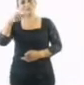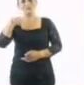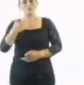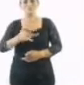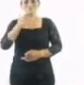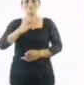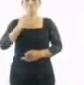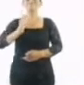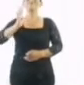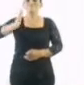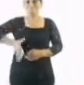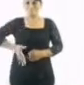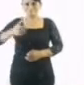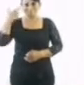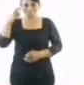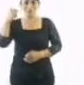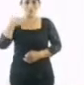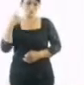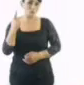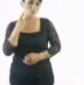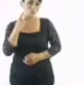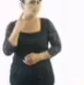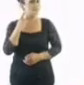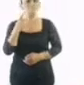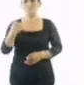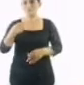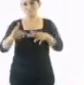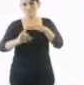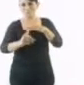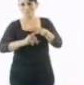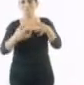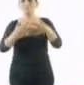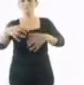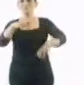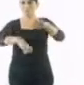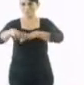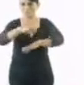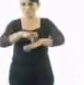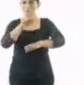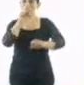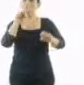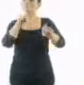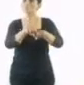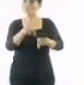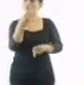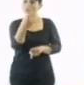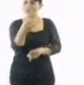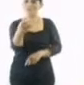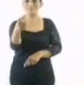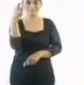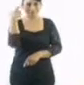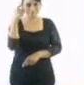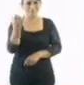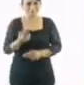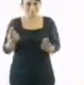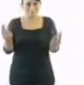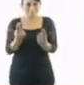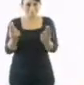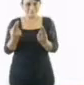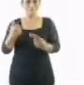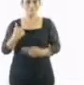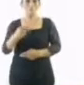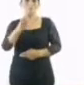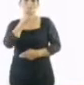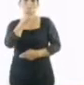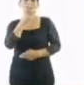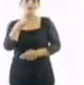queretano. Yo no soy político. Soy migrante y empresario. que es lo que Querétaro necesita. Soy padre